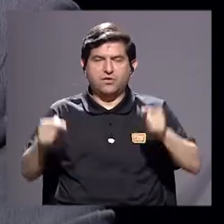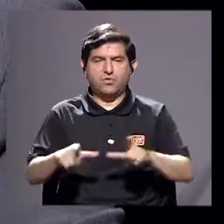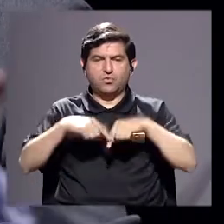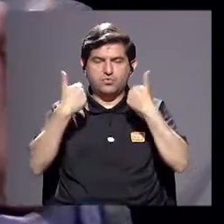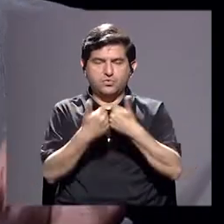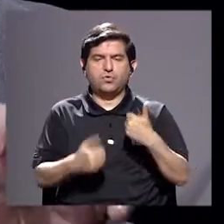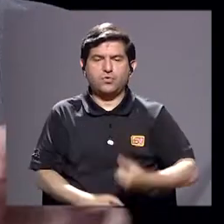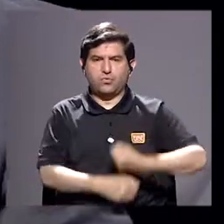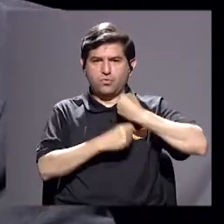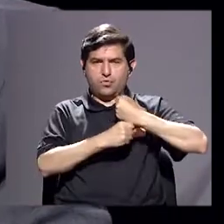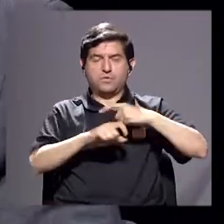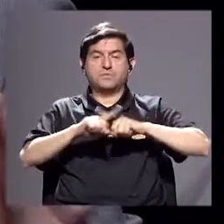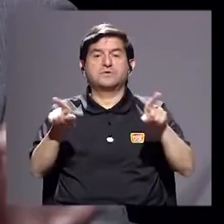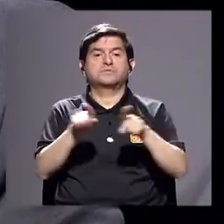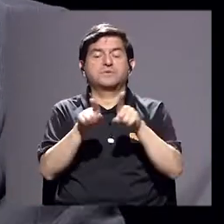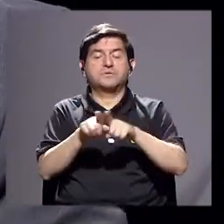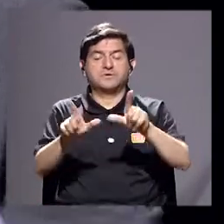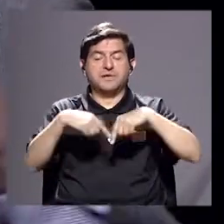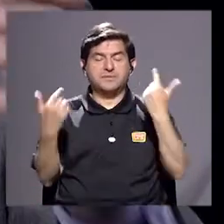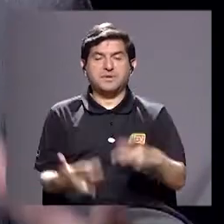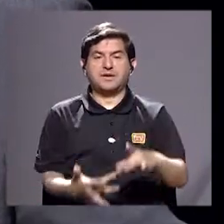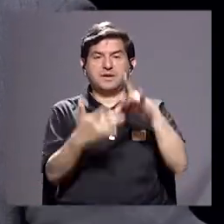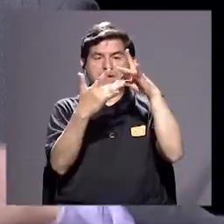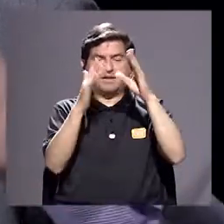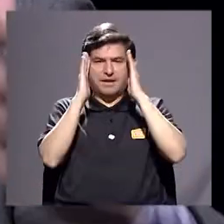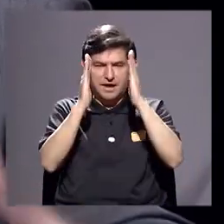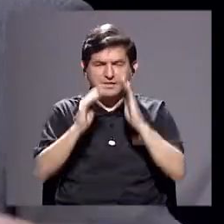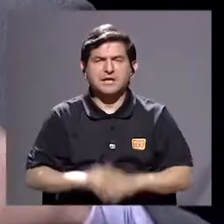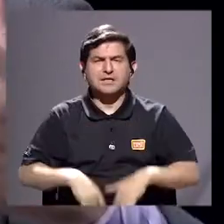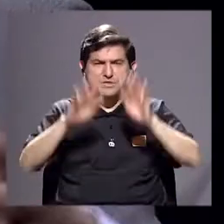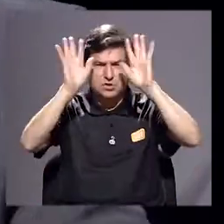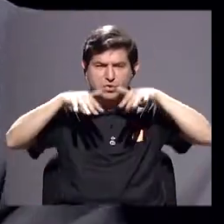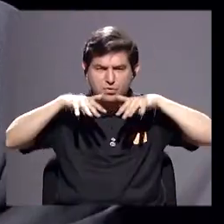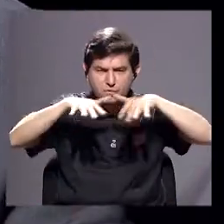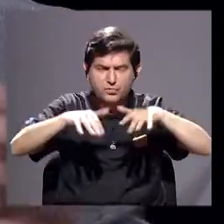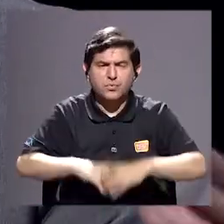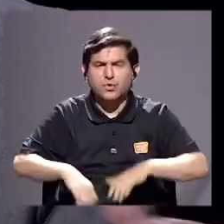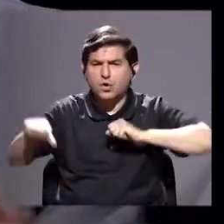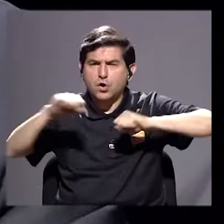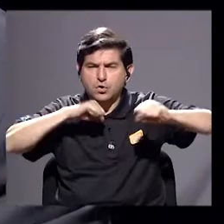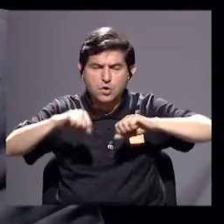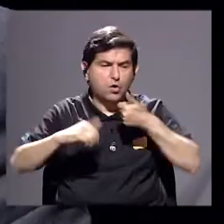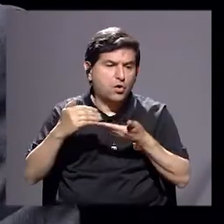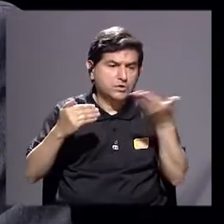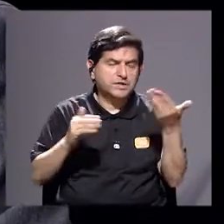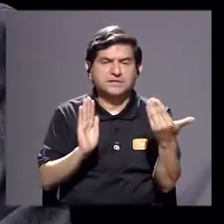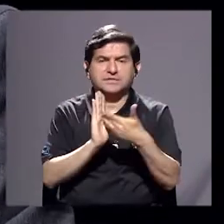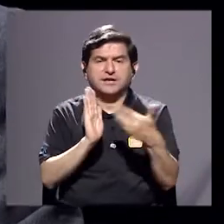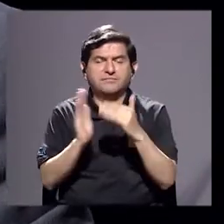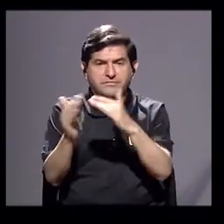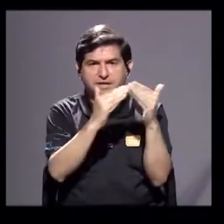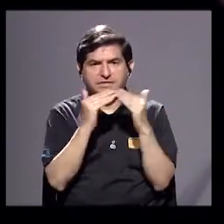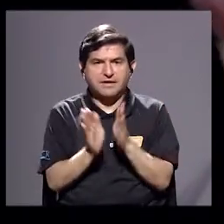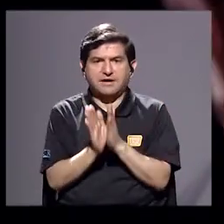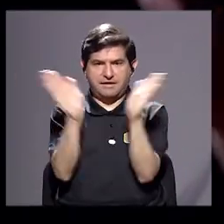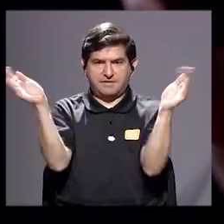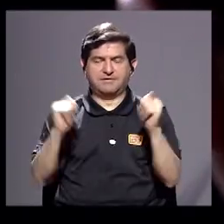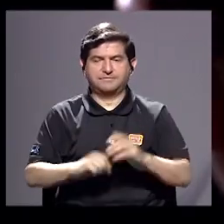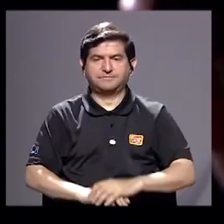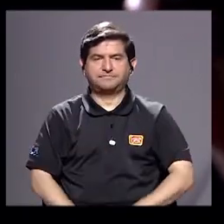lado pero tenemos unos grupos especializados que atienden inundaciones sismos y otras cosas que afectan a la población civil en general